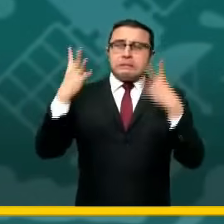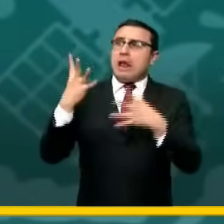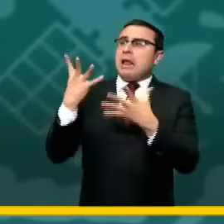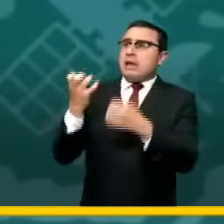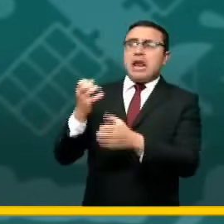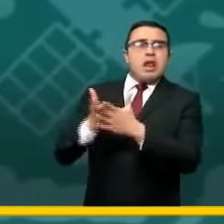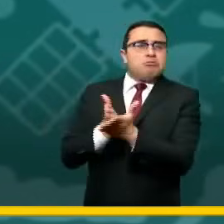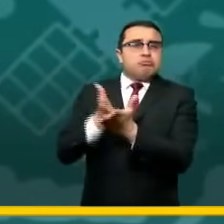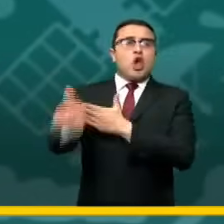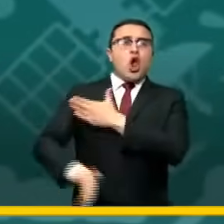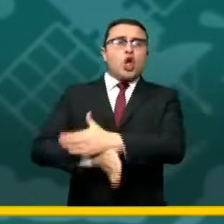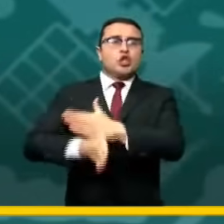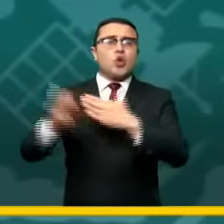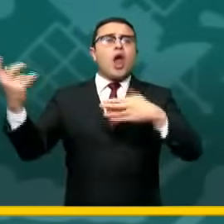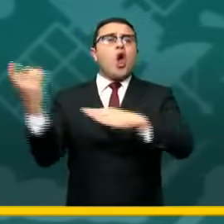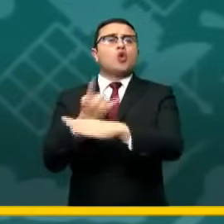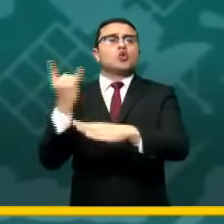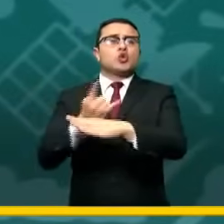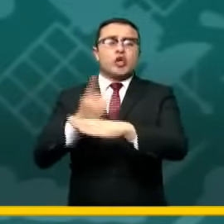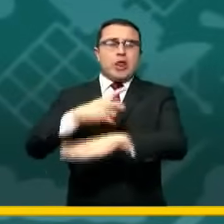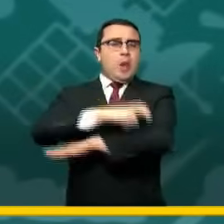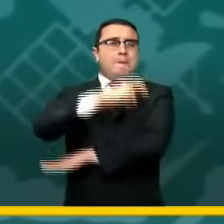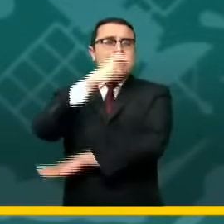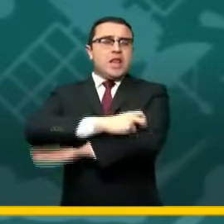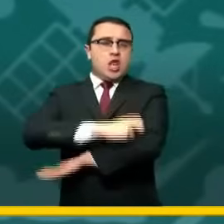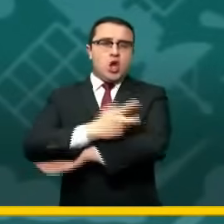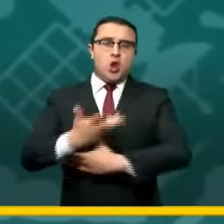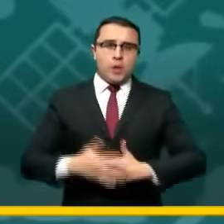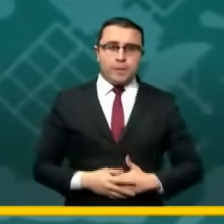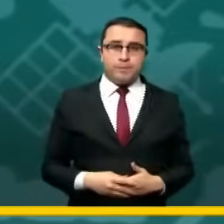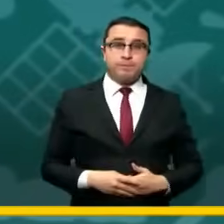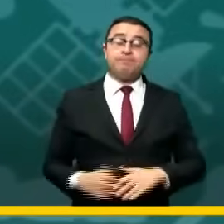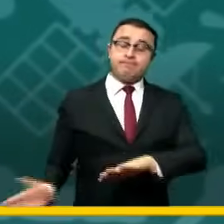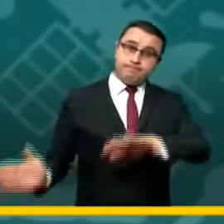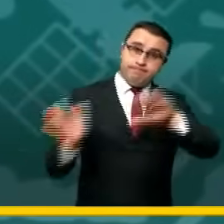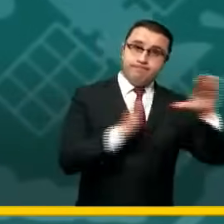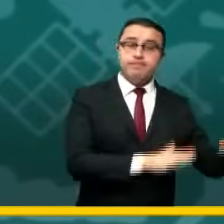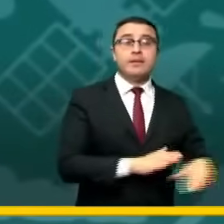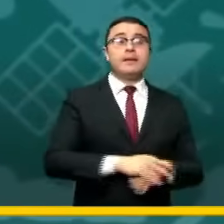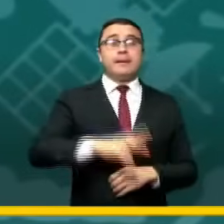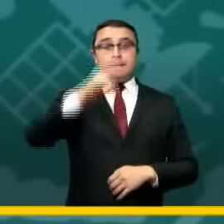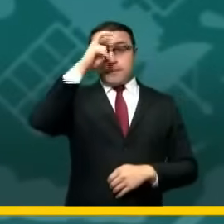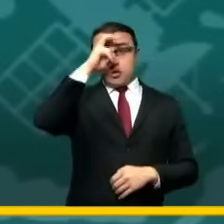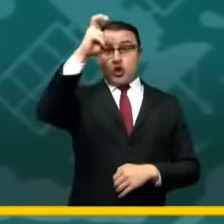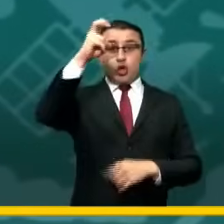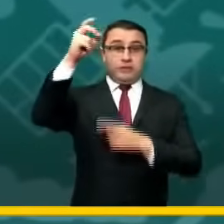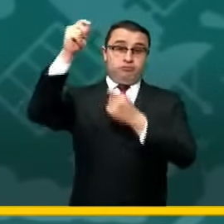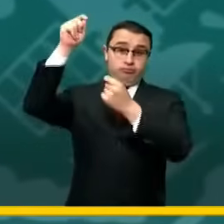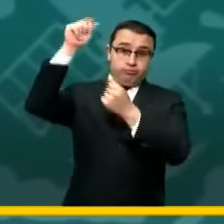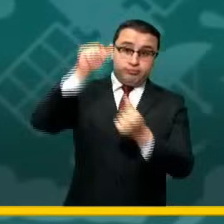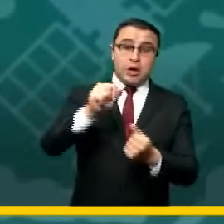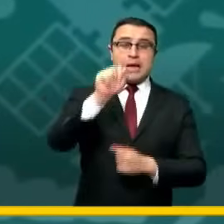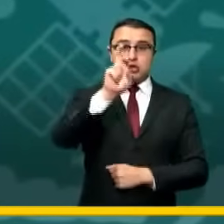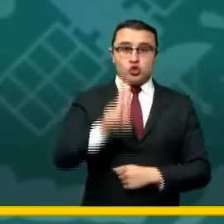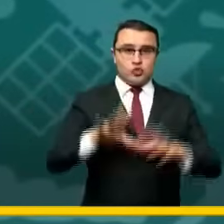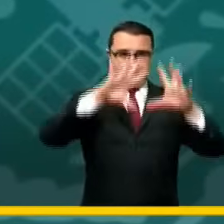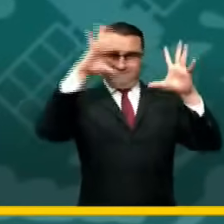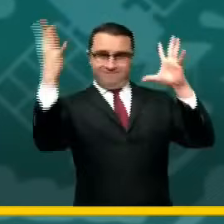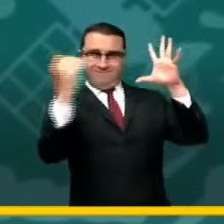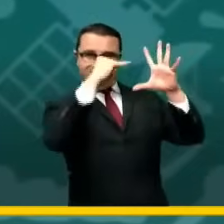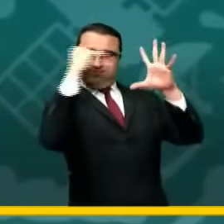fósil. Por otra parte, la transferencia de riqueza del norte hacia el sur para adaptar